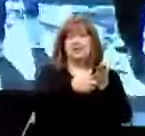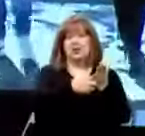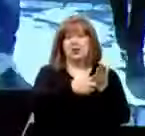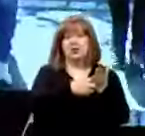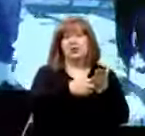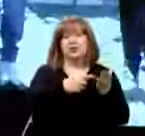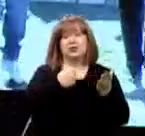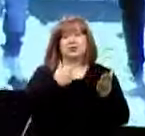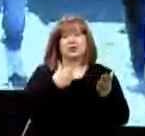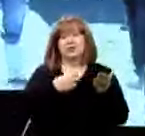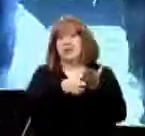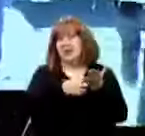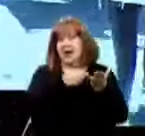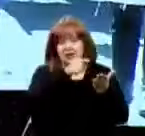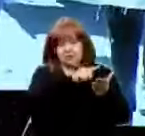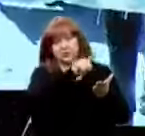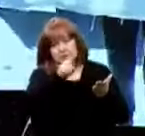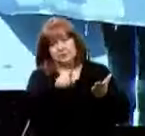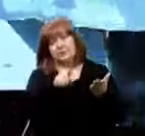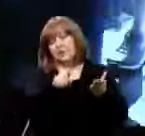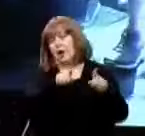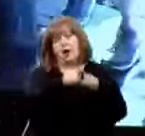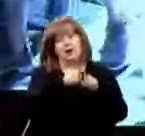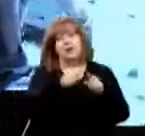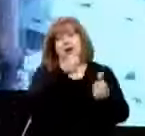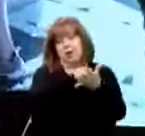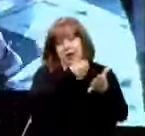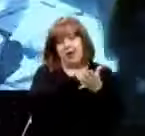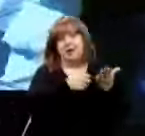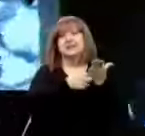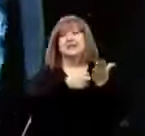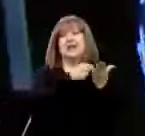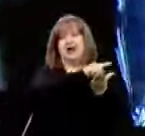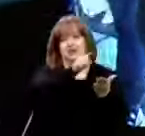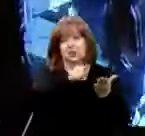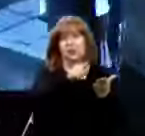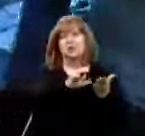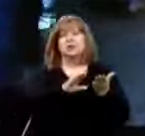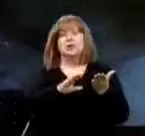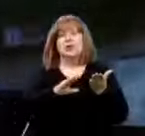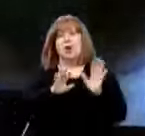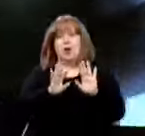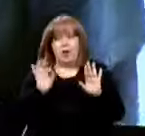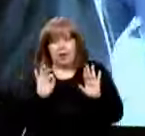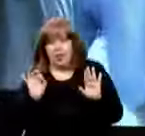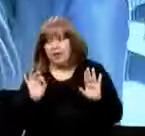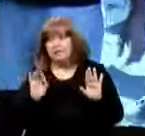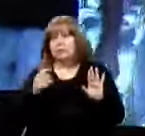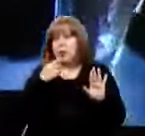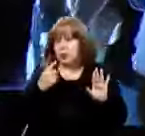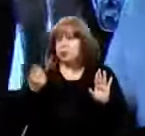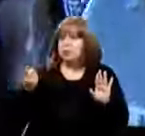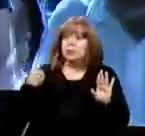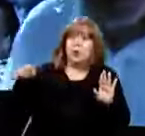una federación que los nuclea. Aún así los salarios son insuficientes. Y si no lo están, porque son trabajadores